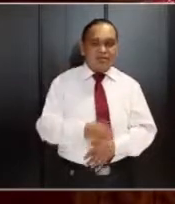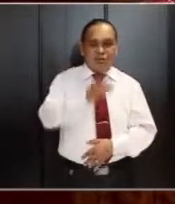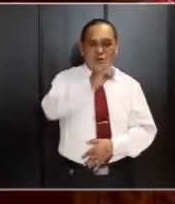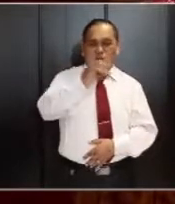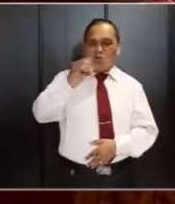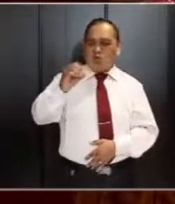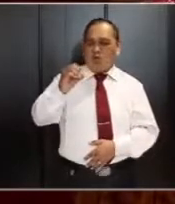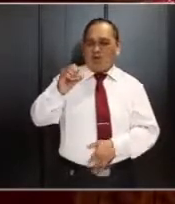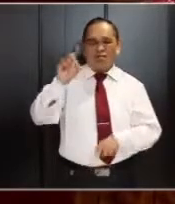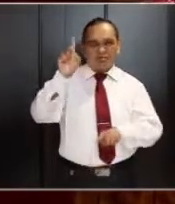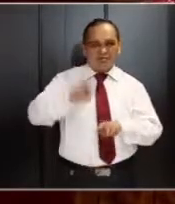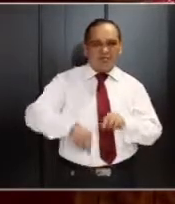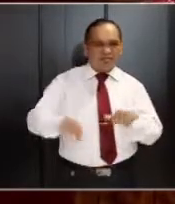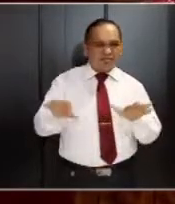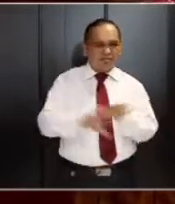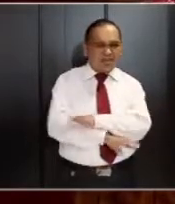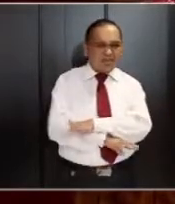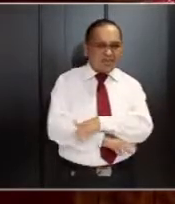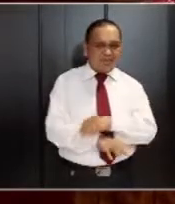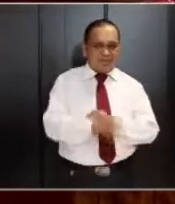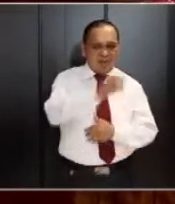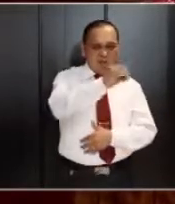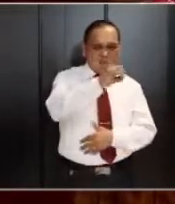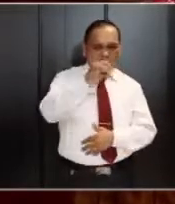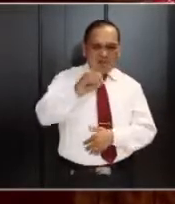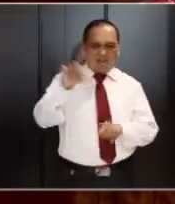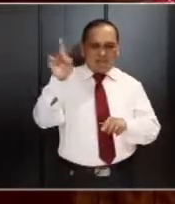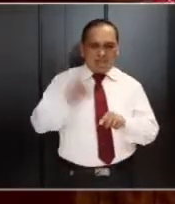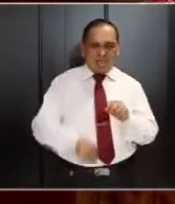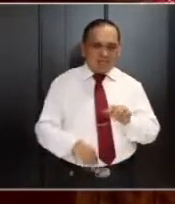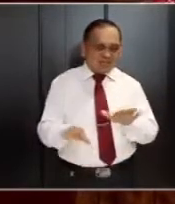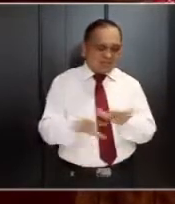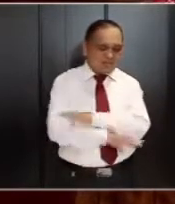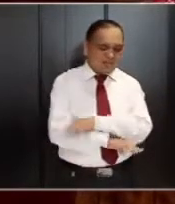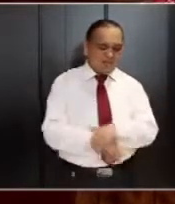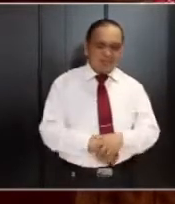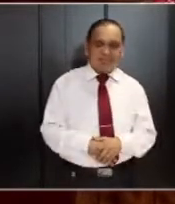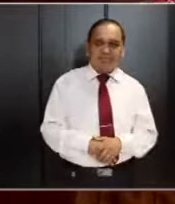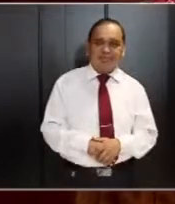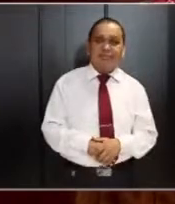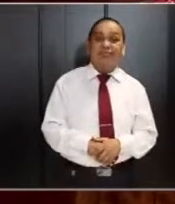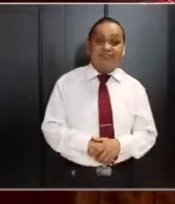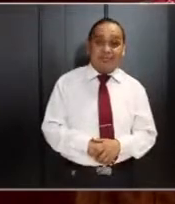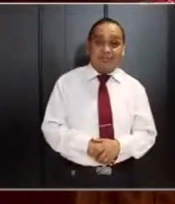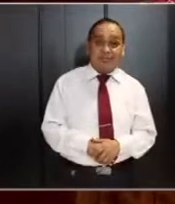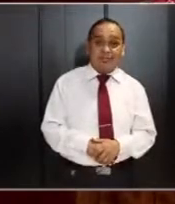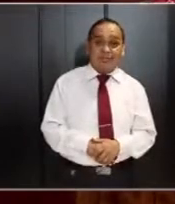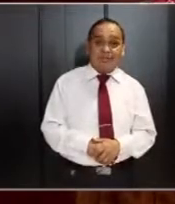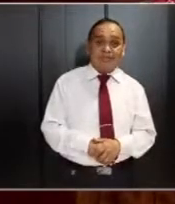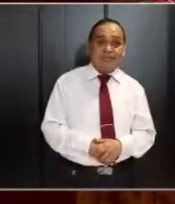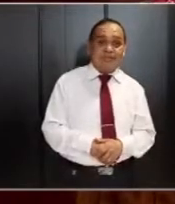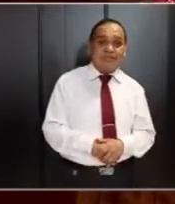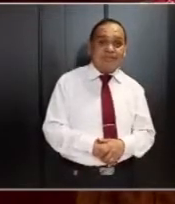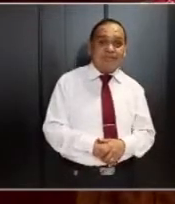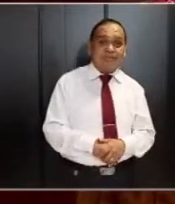yo lo voy a cambiar porque dijeron, ya muchos saben que 00, aunque los boletos nunca, nadie pidió su boleto,